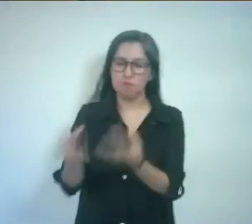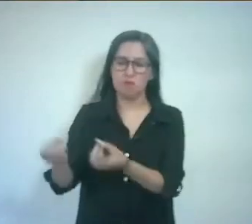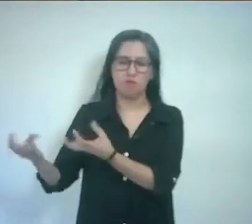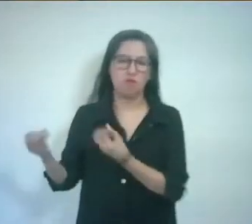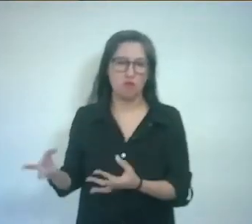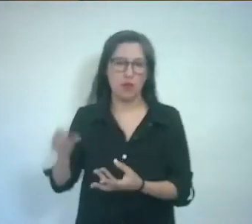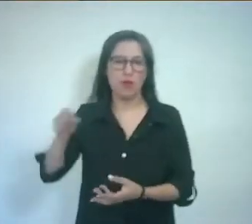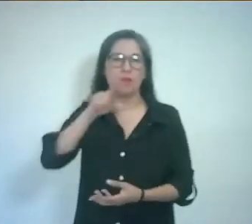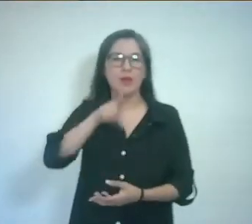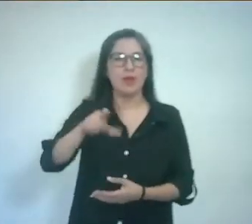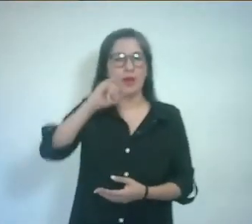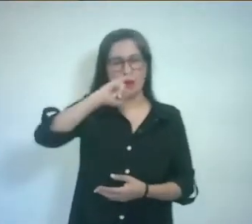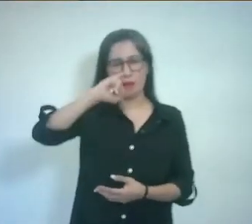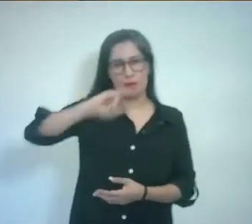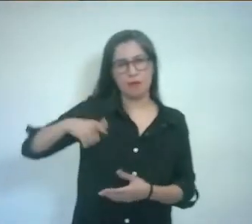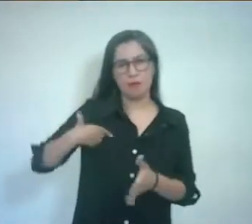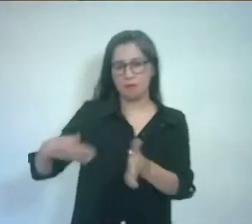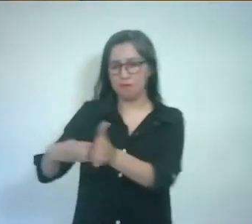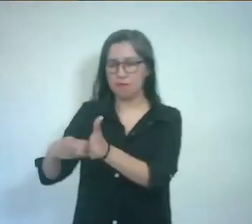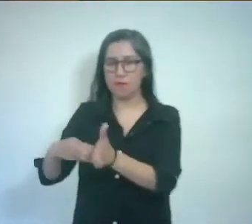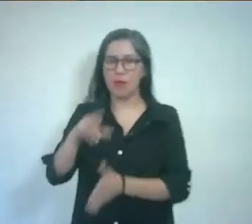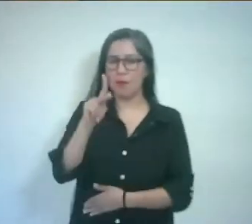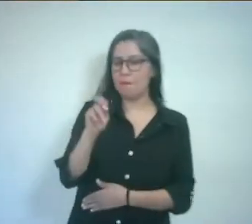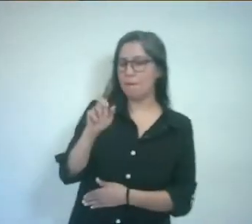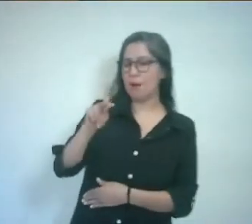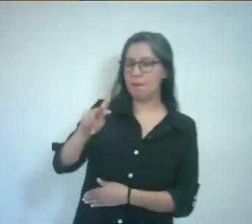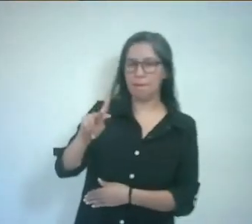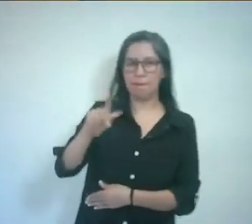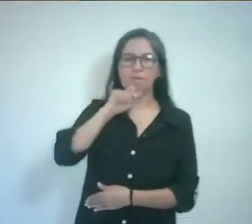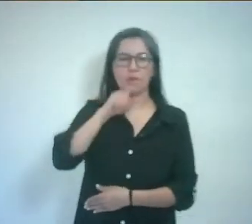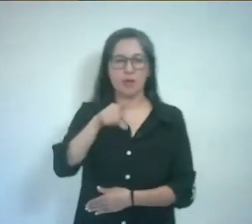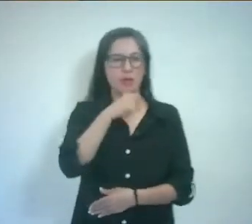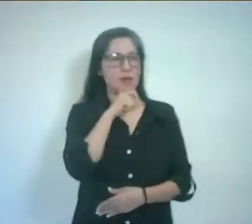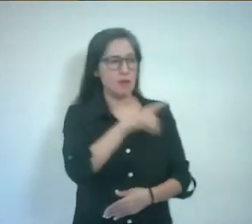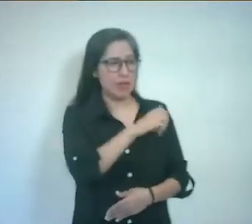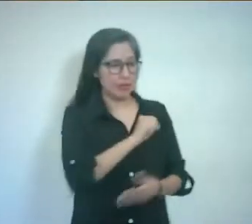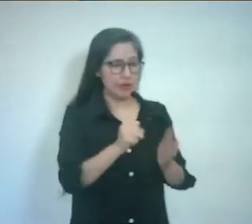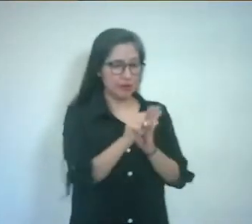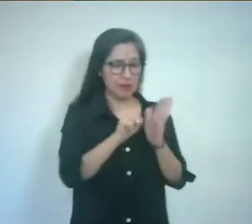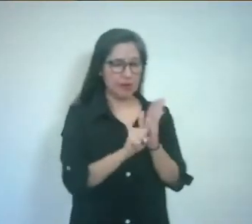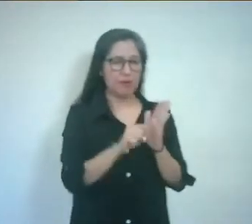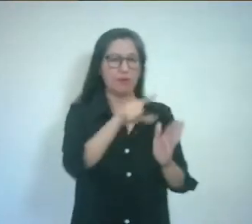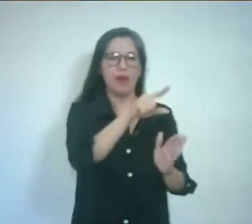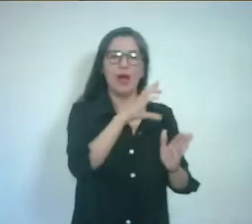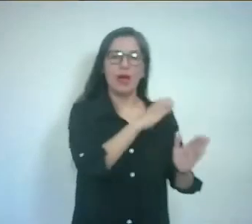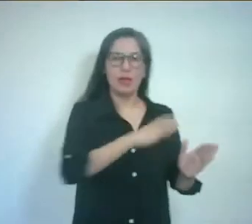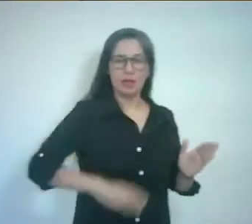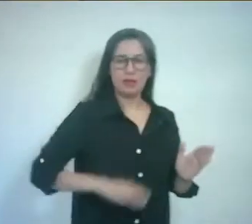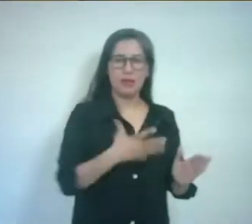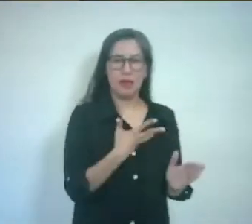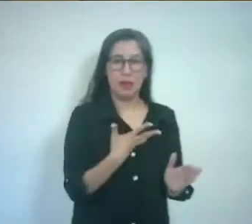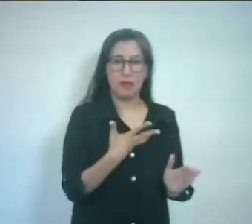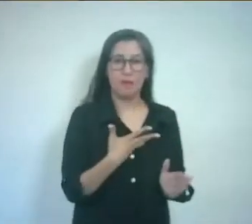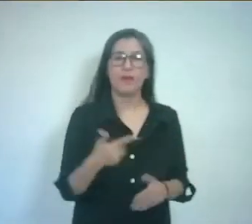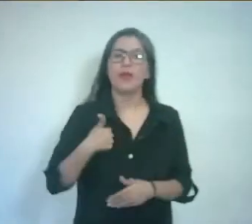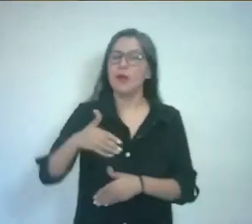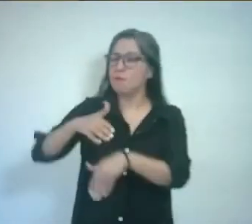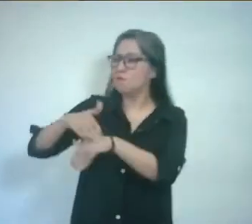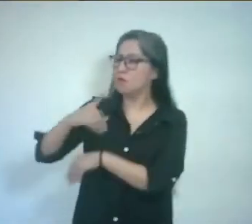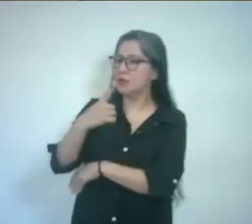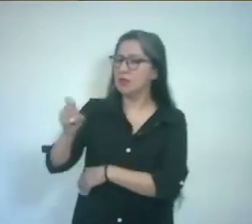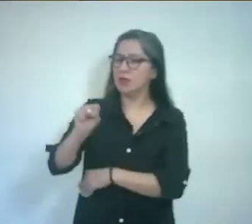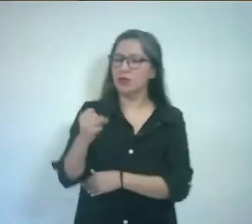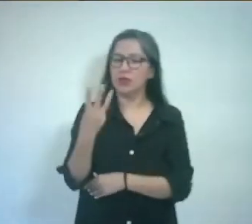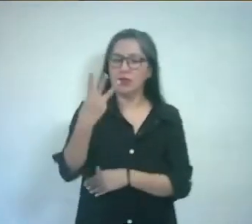la implementación y operación del PREP, así como del sistema Candidatas y Candidatos Conóceles. Se contrataron